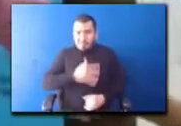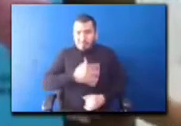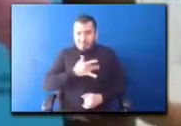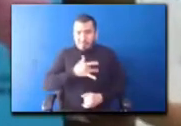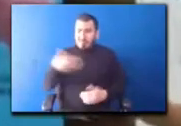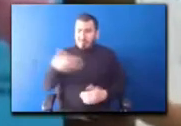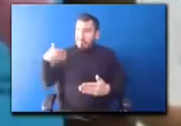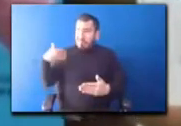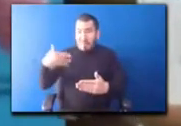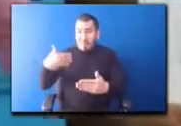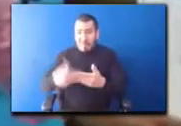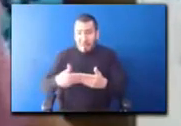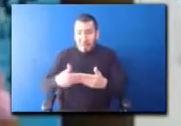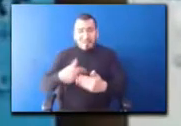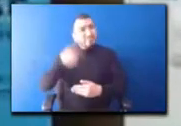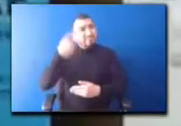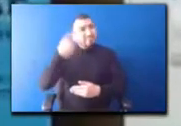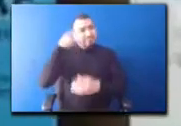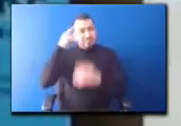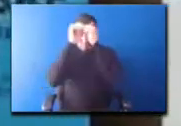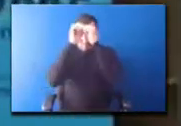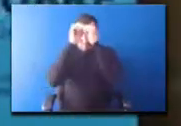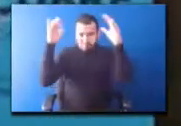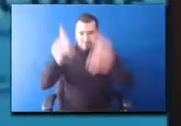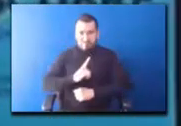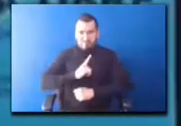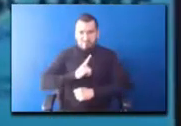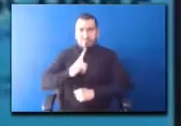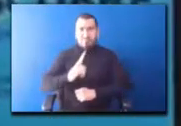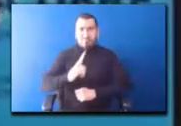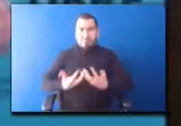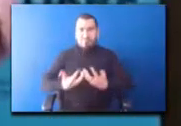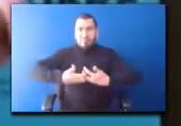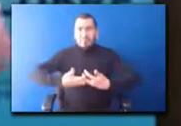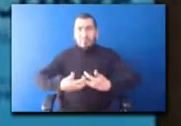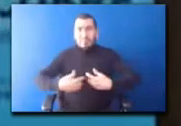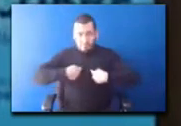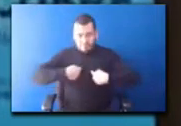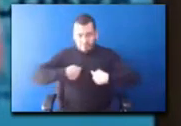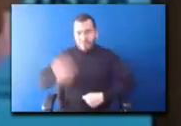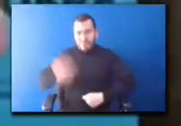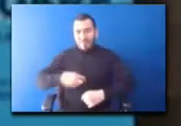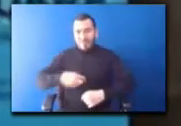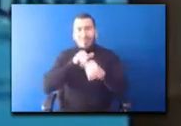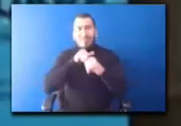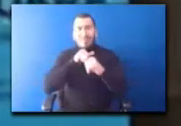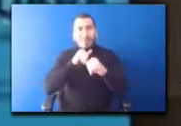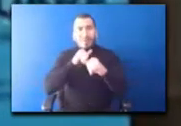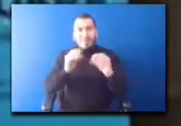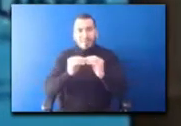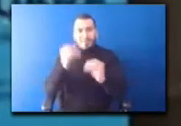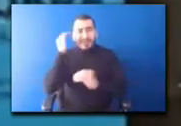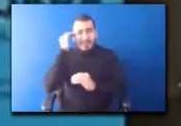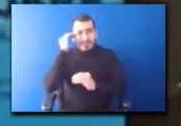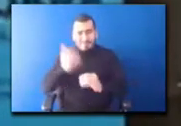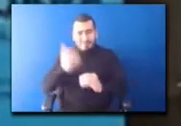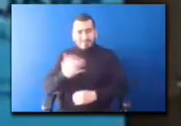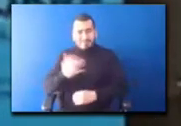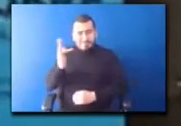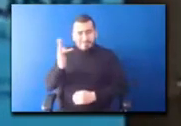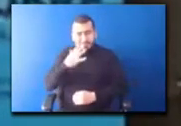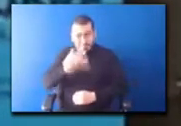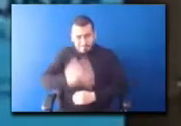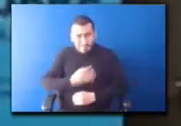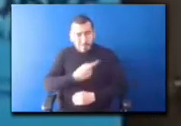tiempo, soñar liderar organizaciones. Ese es también parte de mi historia y realmente sé, soy testigo de los buenos